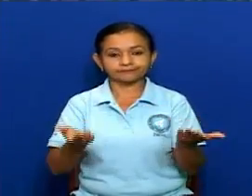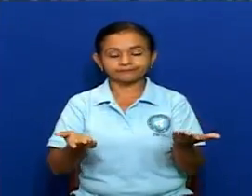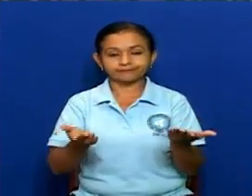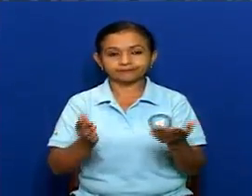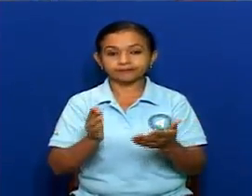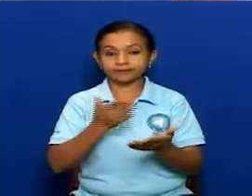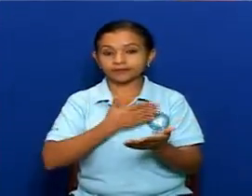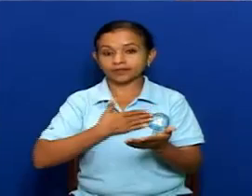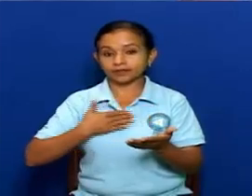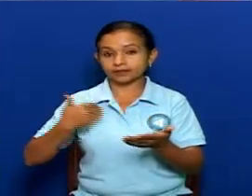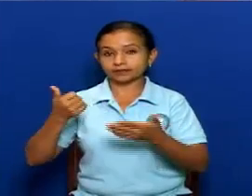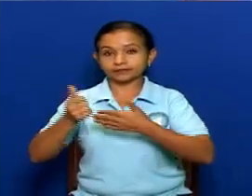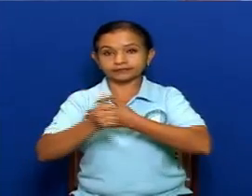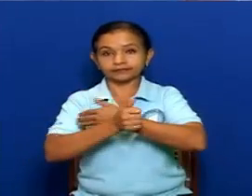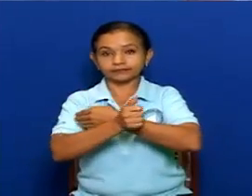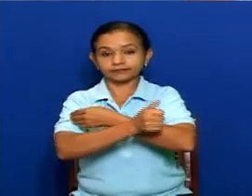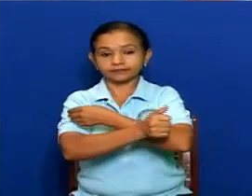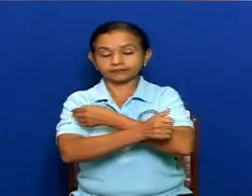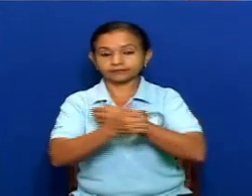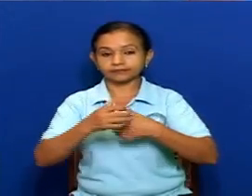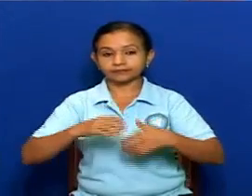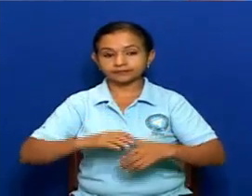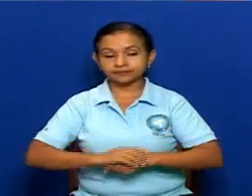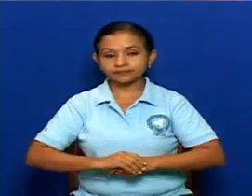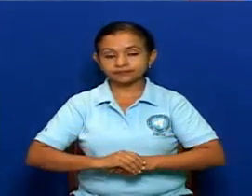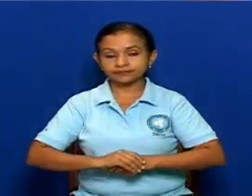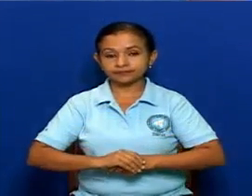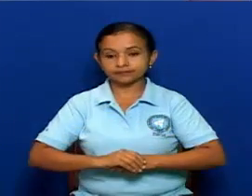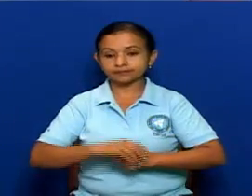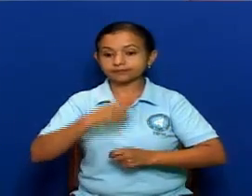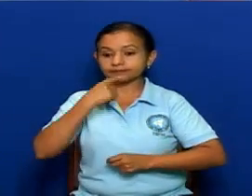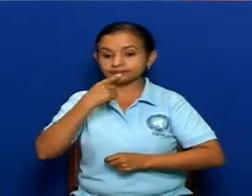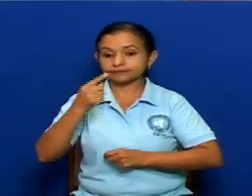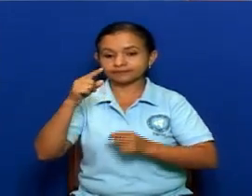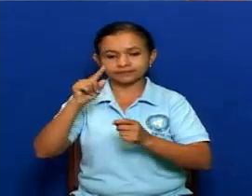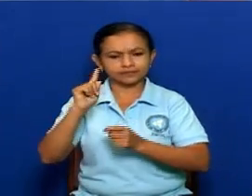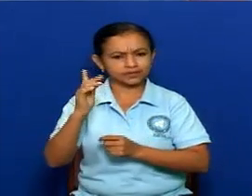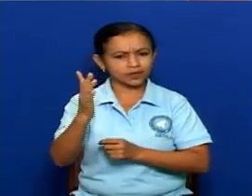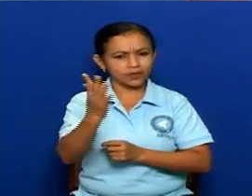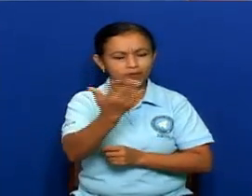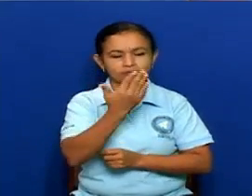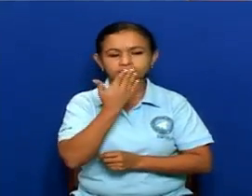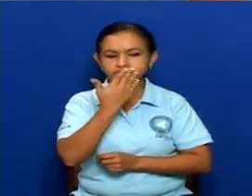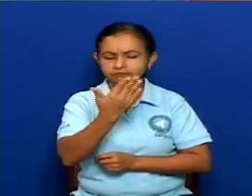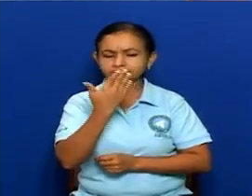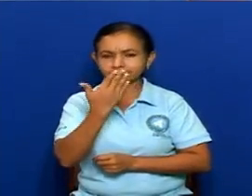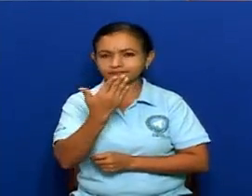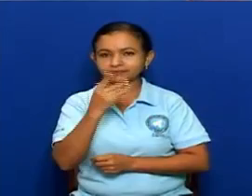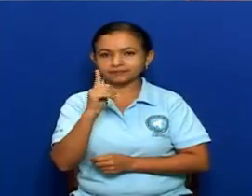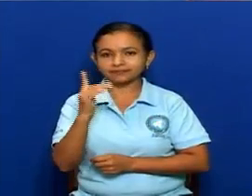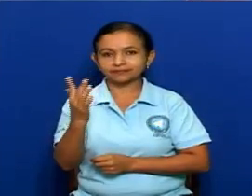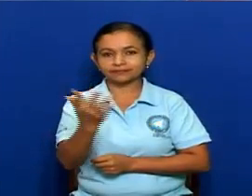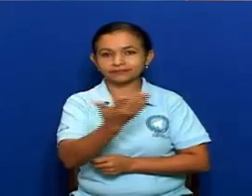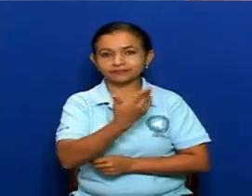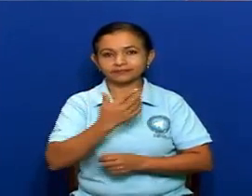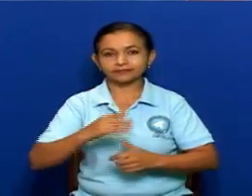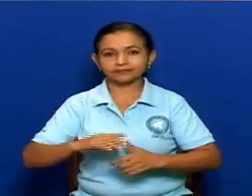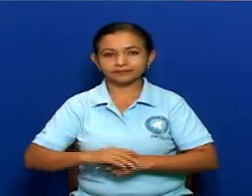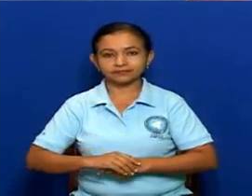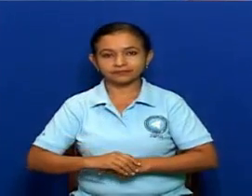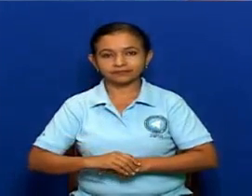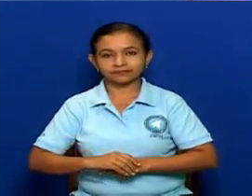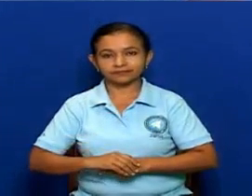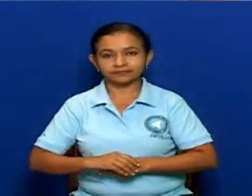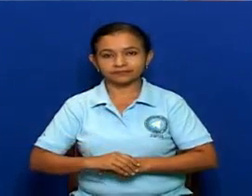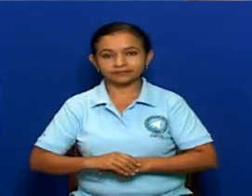de los mejores alumnos en todo el programa hay que darle, todos son excelentes, todos son buenos, todos son, ¿verdad?